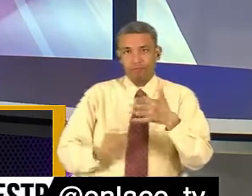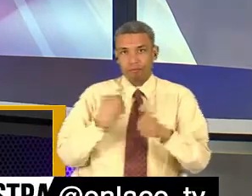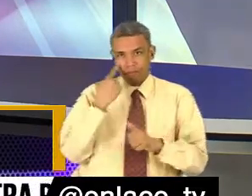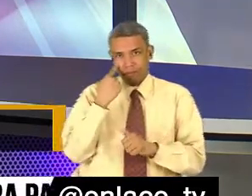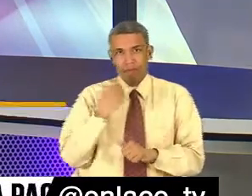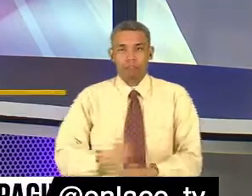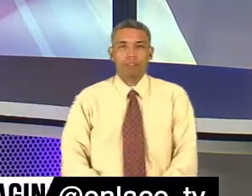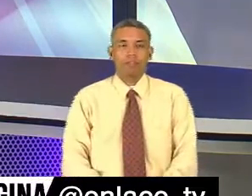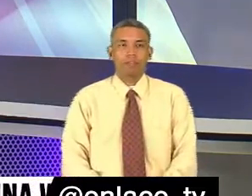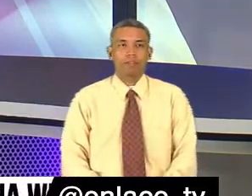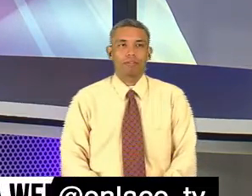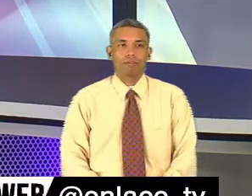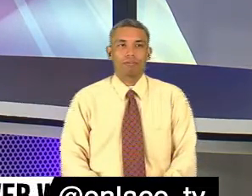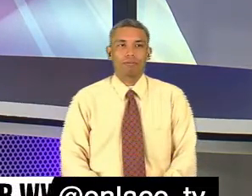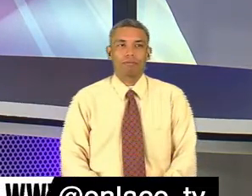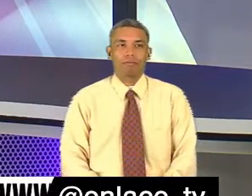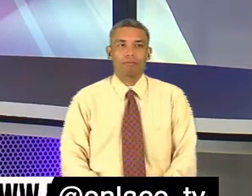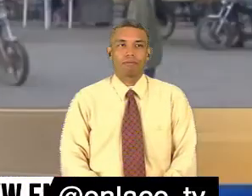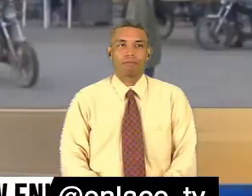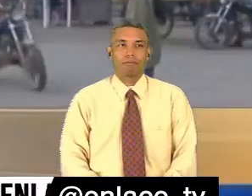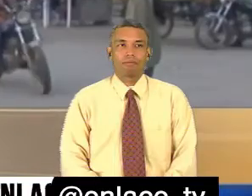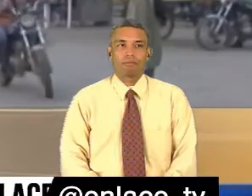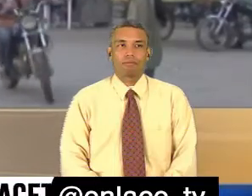conozcamos nuestros titulares de hoy.